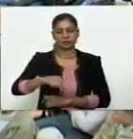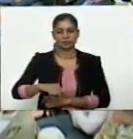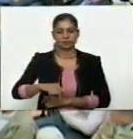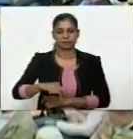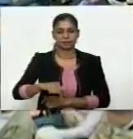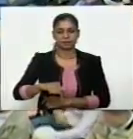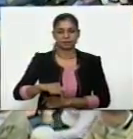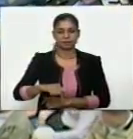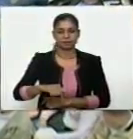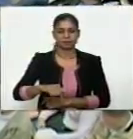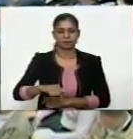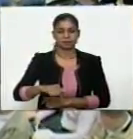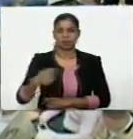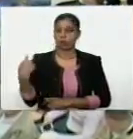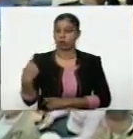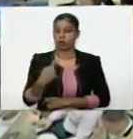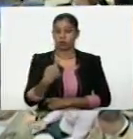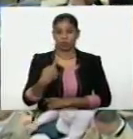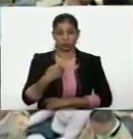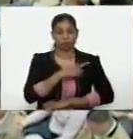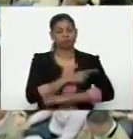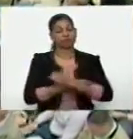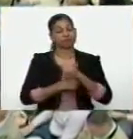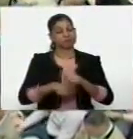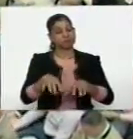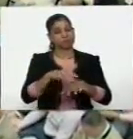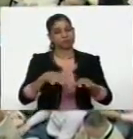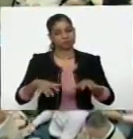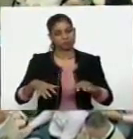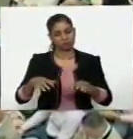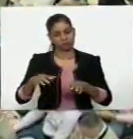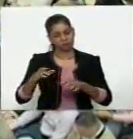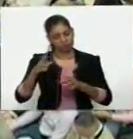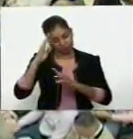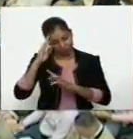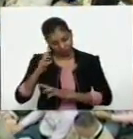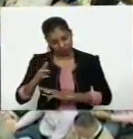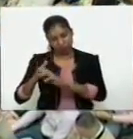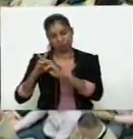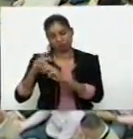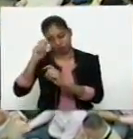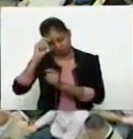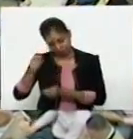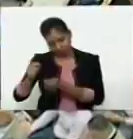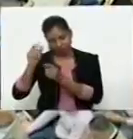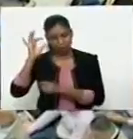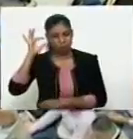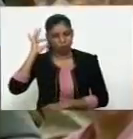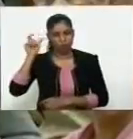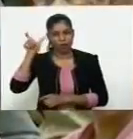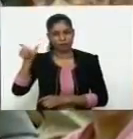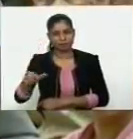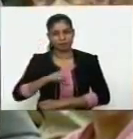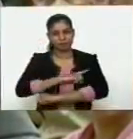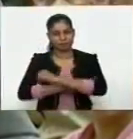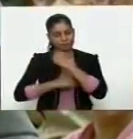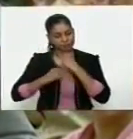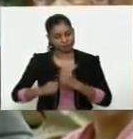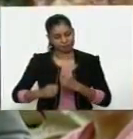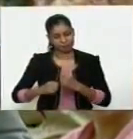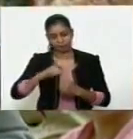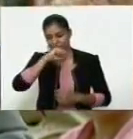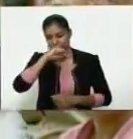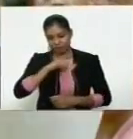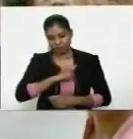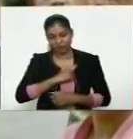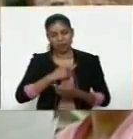nuestro poder plenipotenciario se engalana con la presencia de la mujer combativa, guerrera, trabajadora, luchadora, nuestras madres,